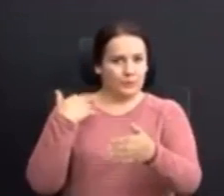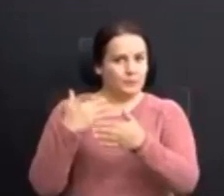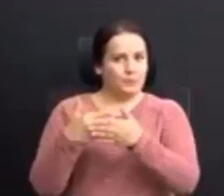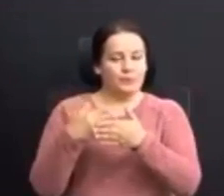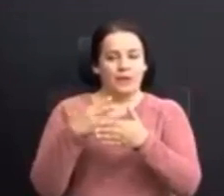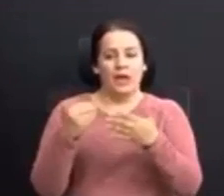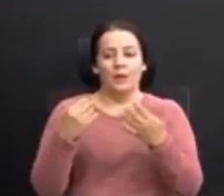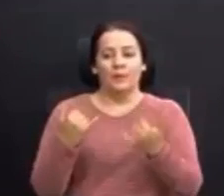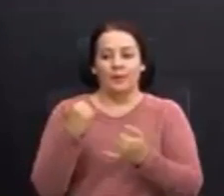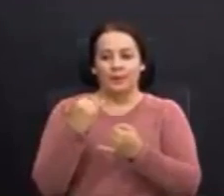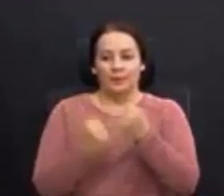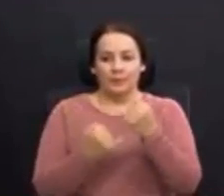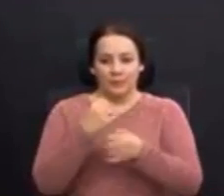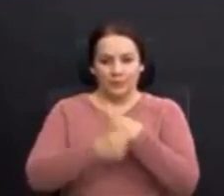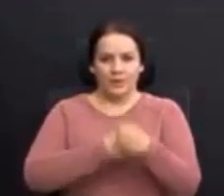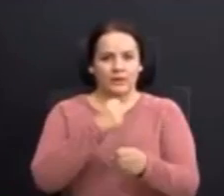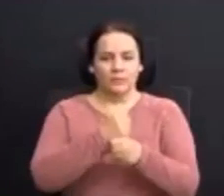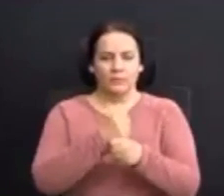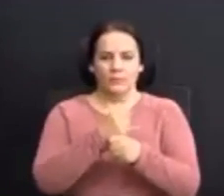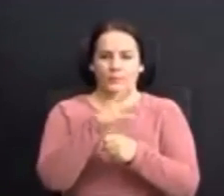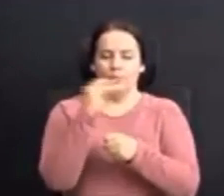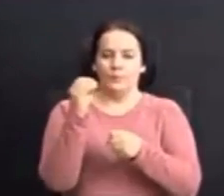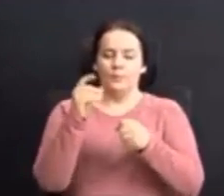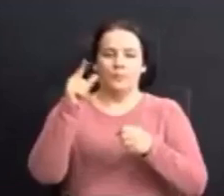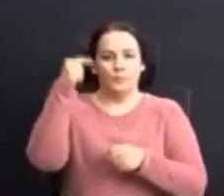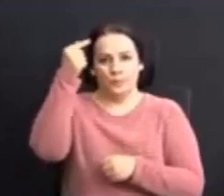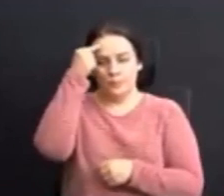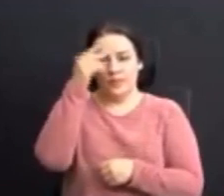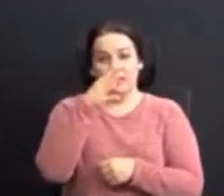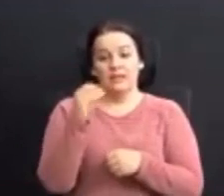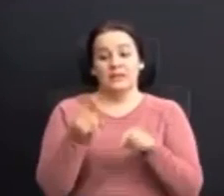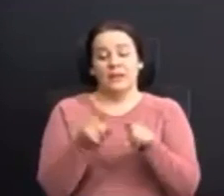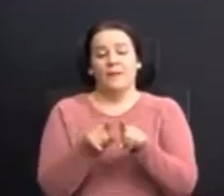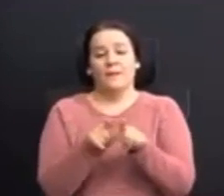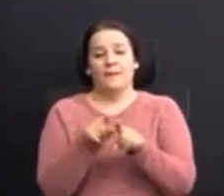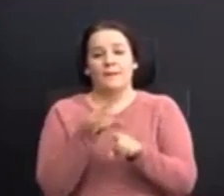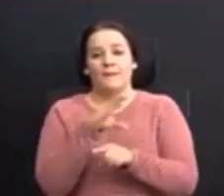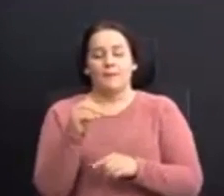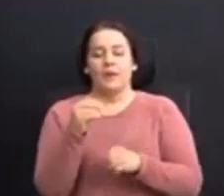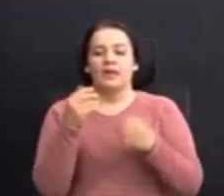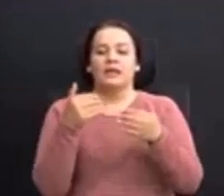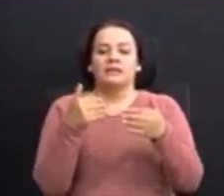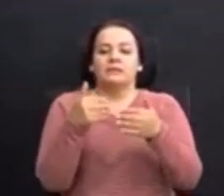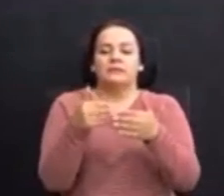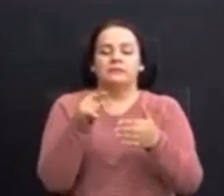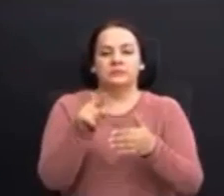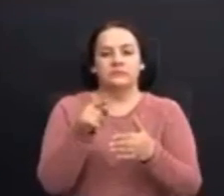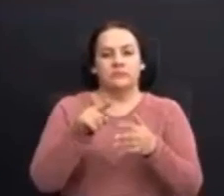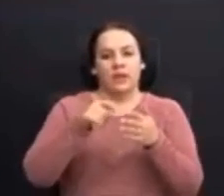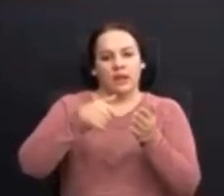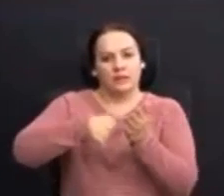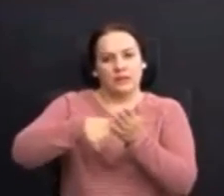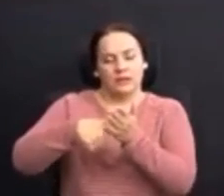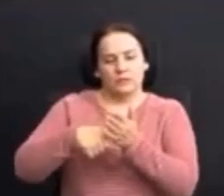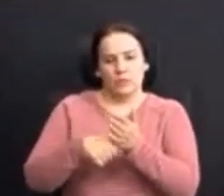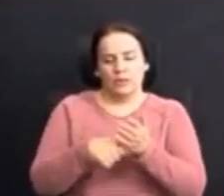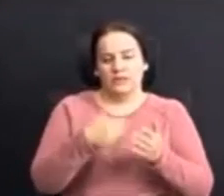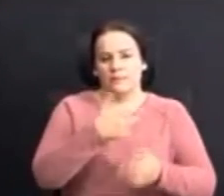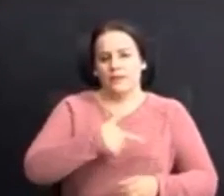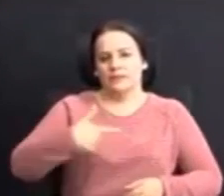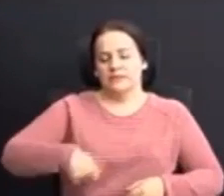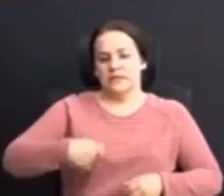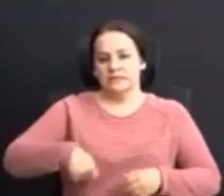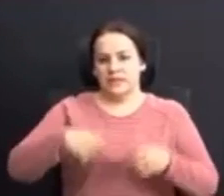de la administración también, y la posición ya también con elecciones casi presidenciales, donde comienza a jugarse ya